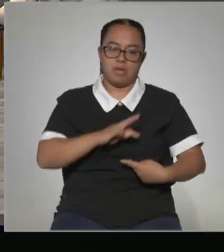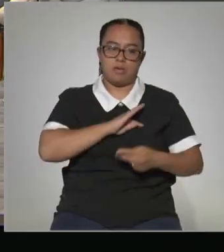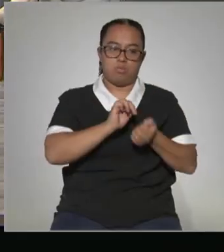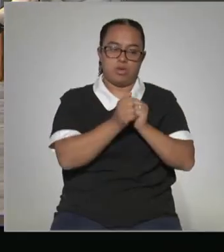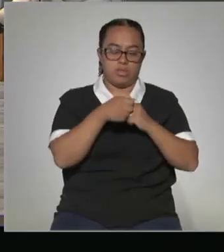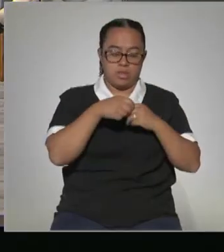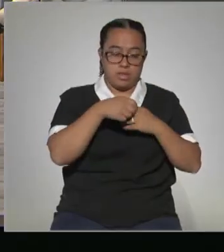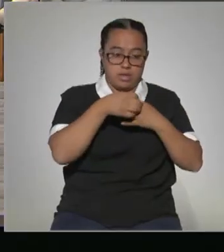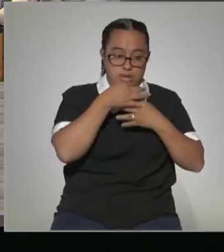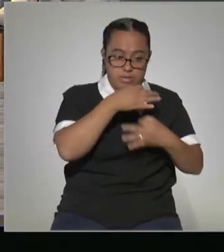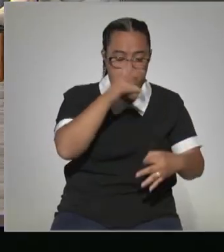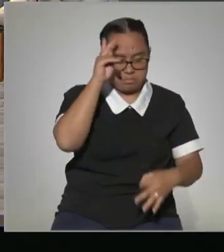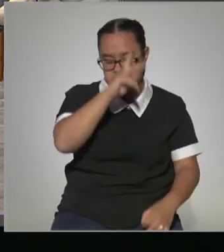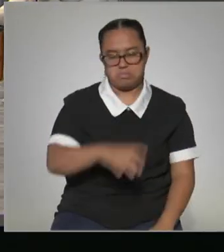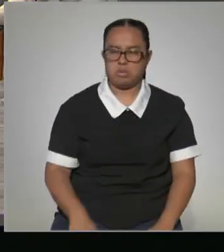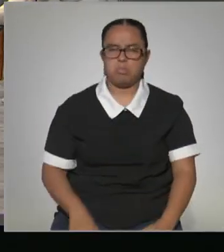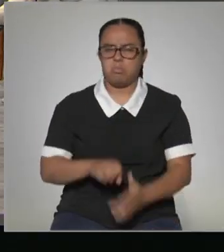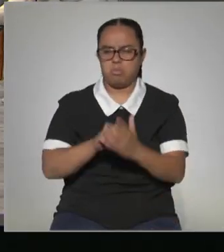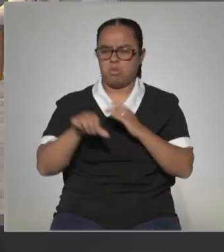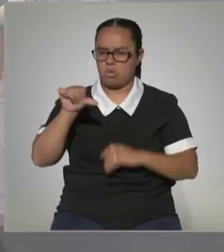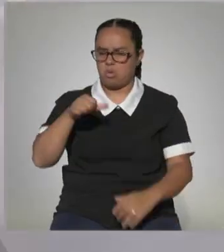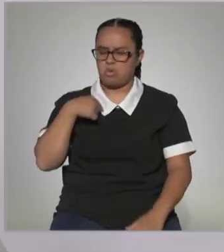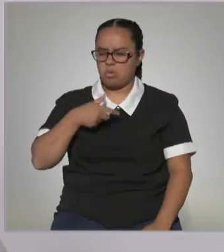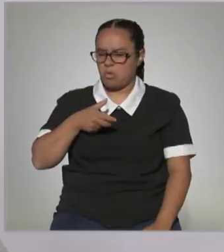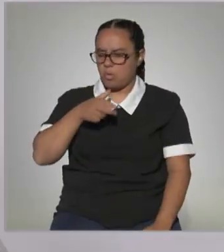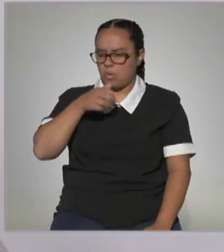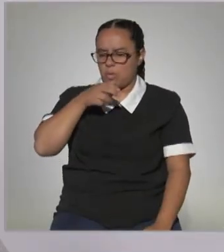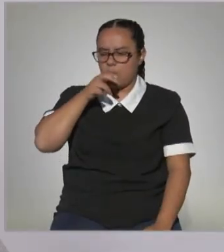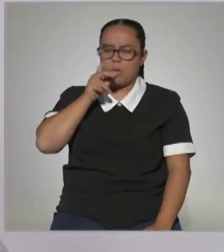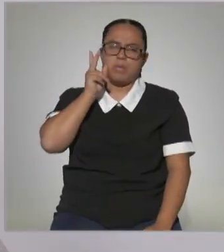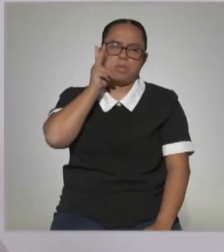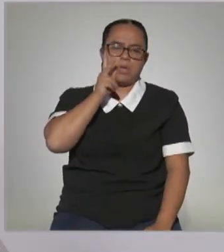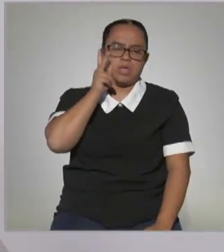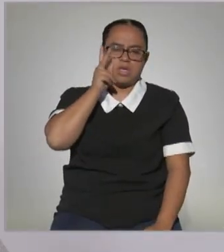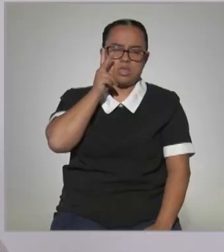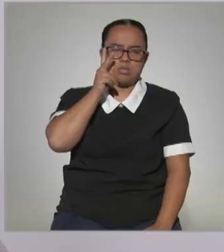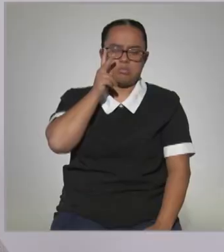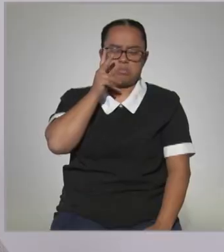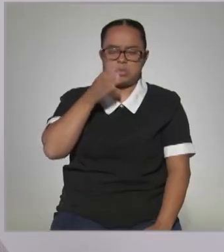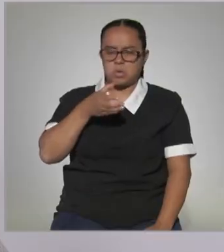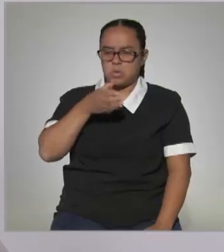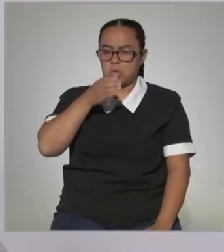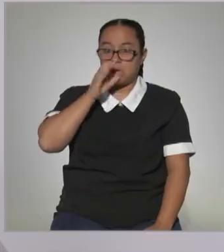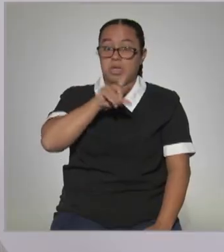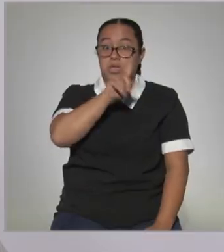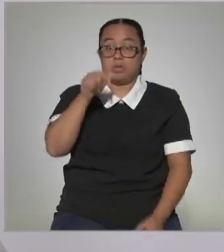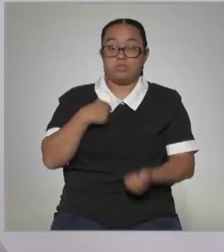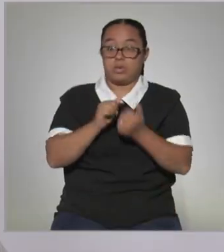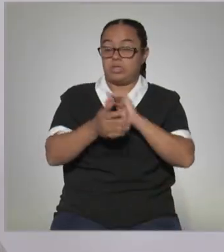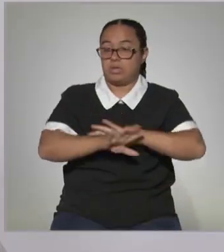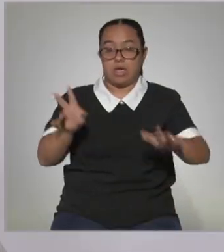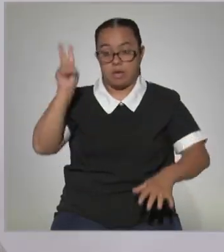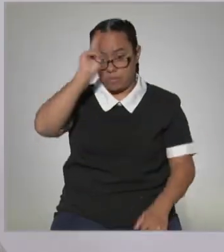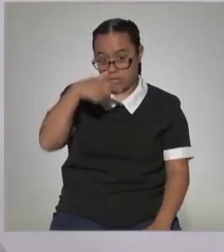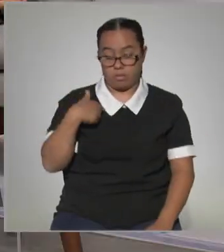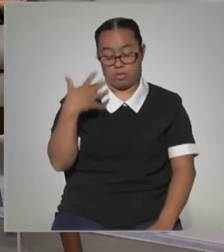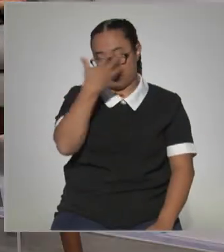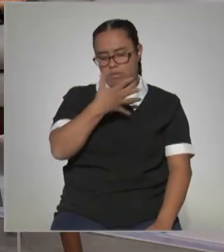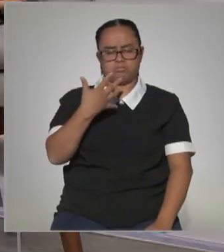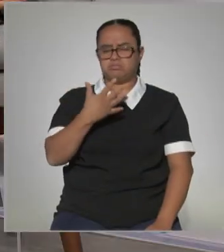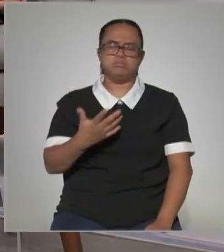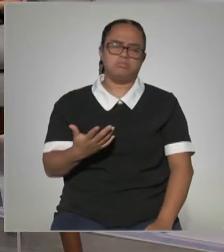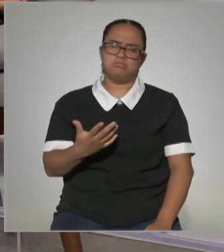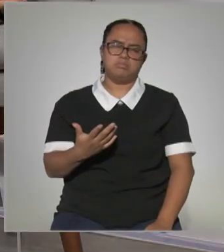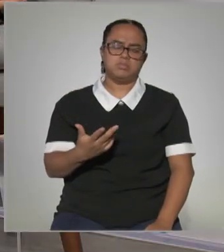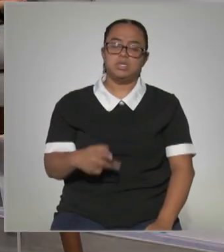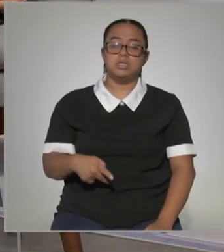adicción, ¿no? Yo puedo tomar una copa de vino y no por eso voy a desarrollar una adicción, ¿no? Sin embargo,